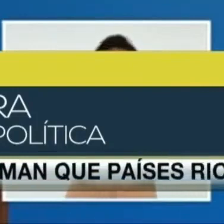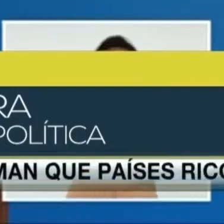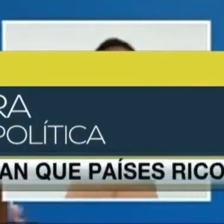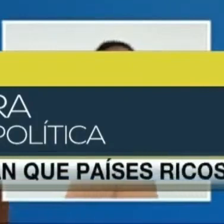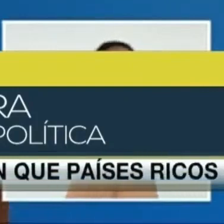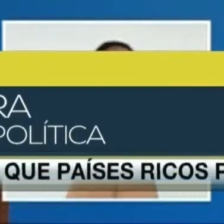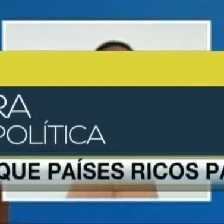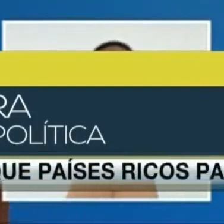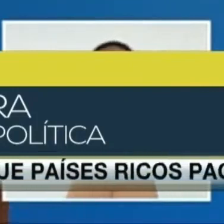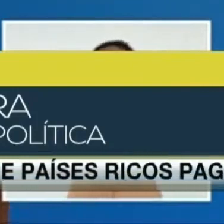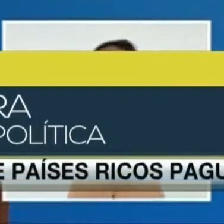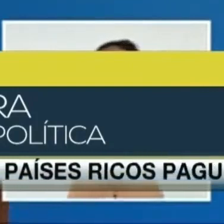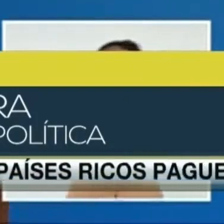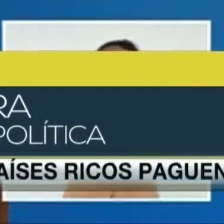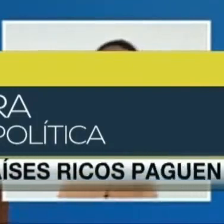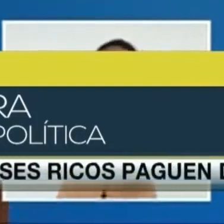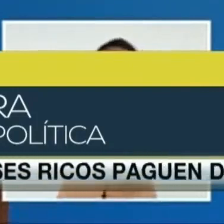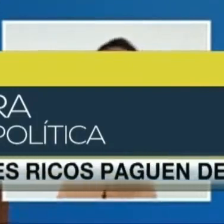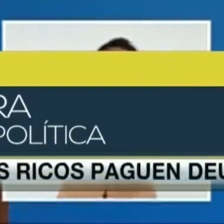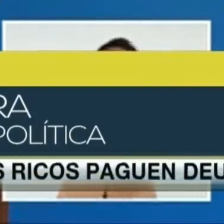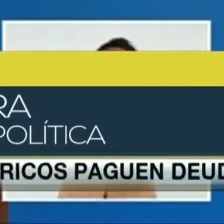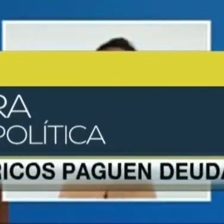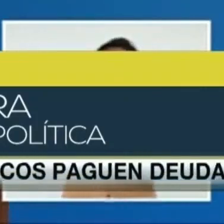países latinoamericanos.